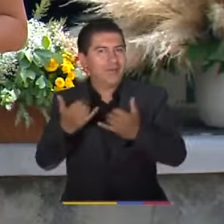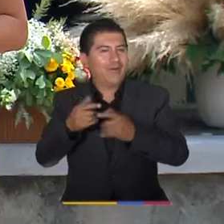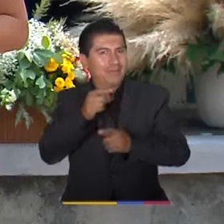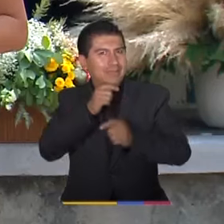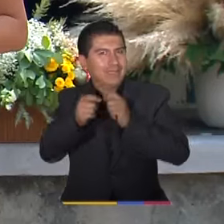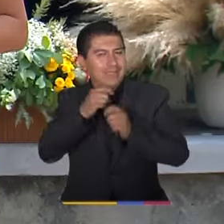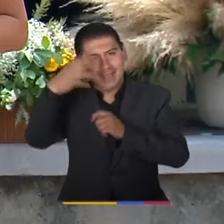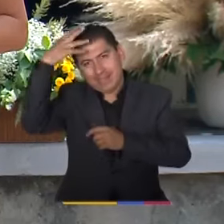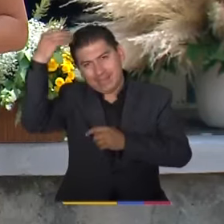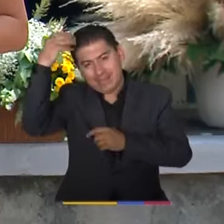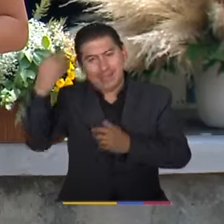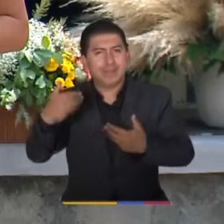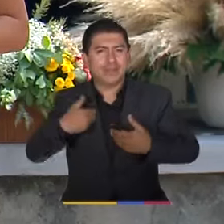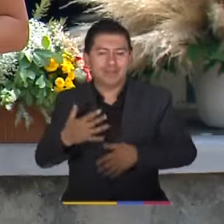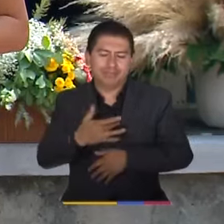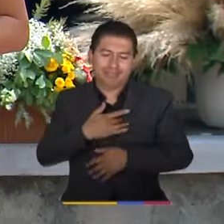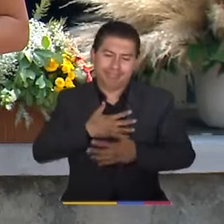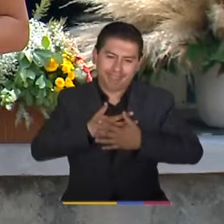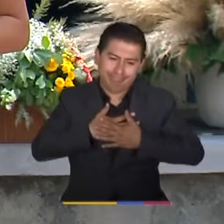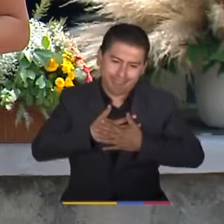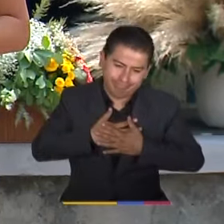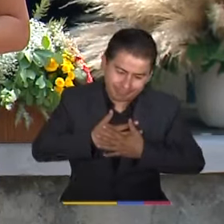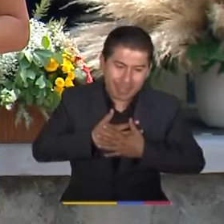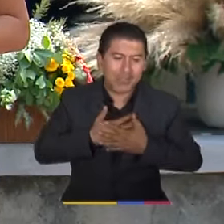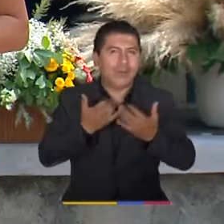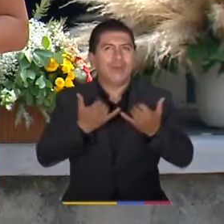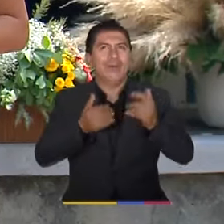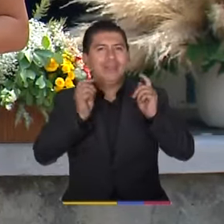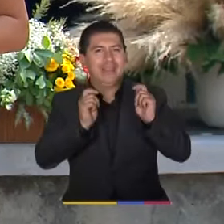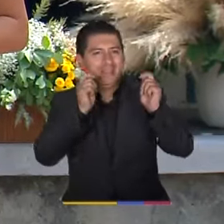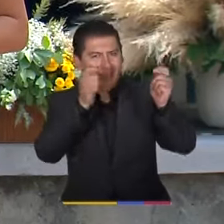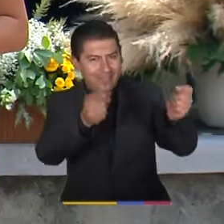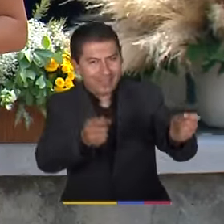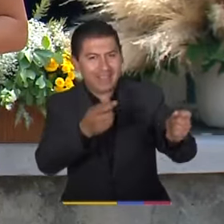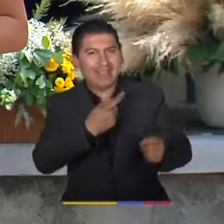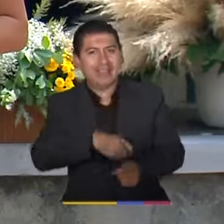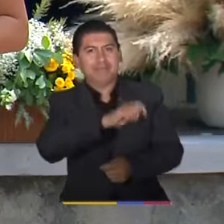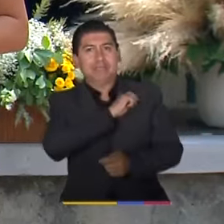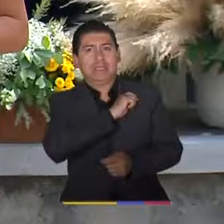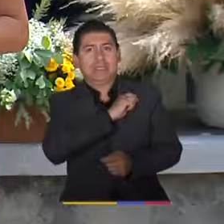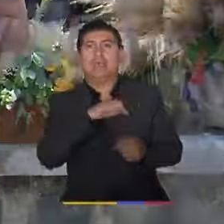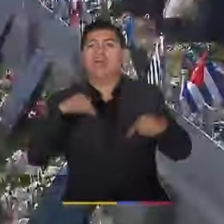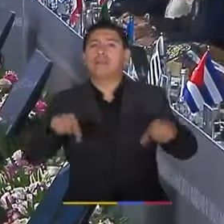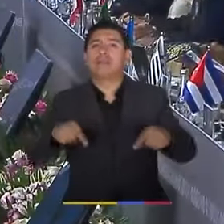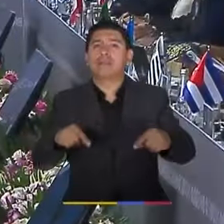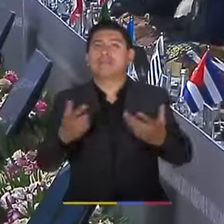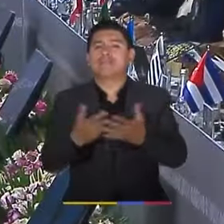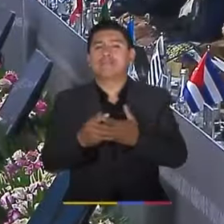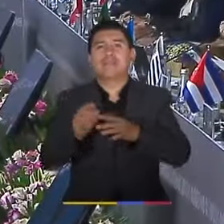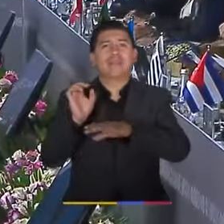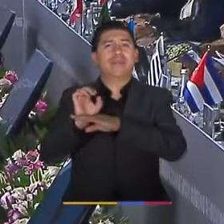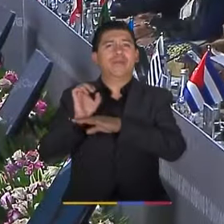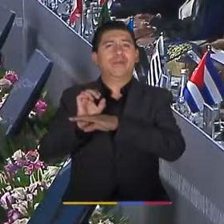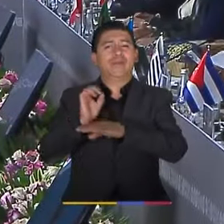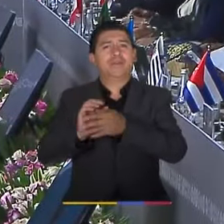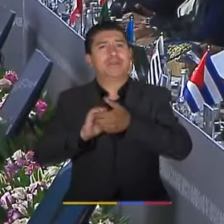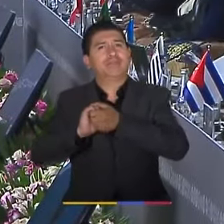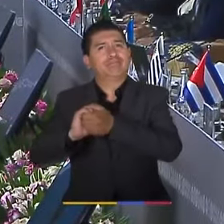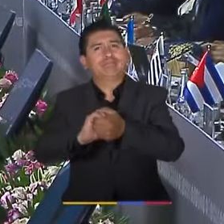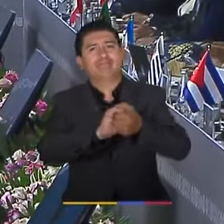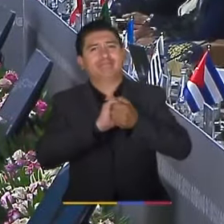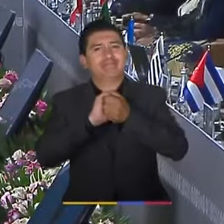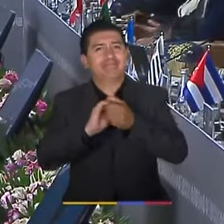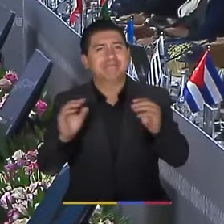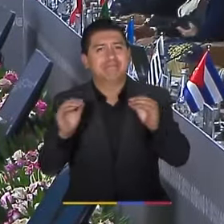plenaria, donde se va justamente a realizar el traspaso de la presidencia pro tempore desde Ecuador hacia España. Vamos inmediatamente con las